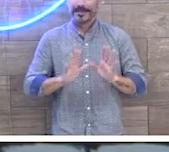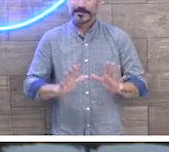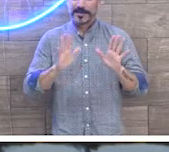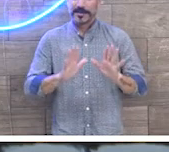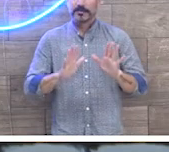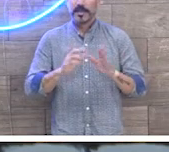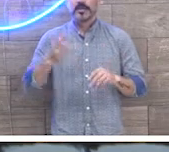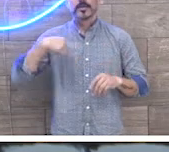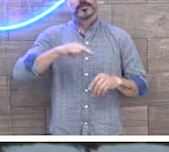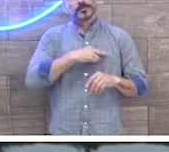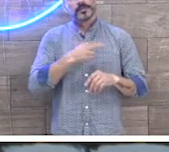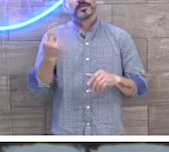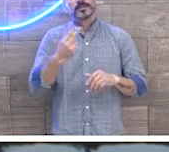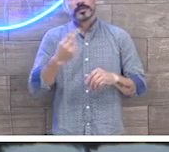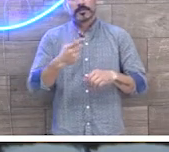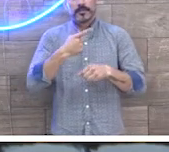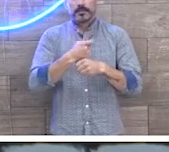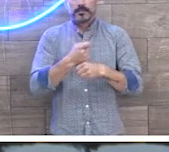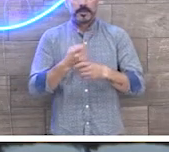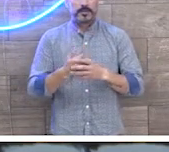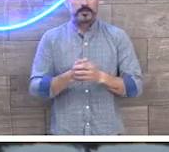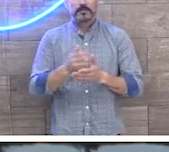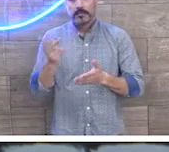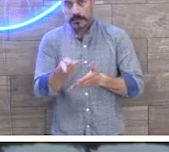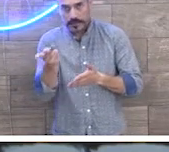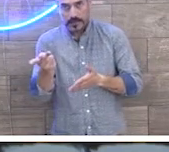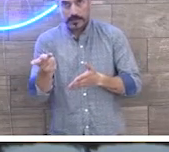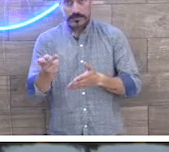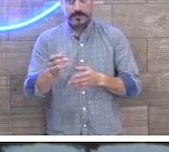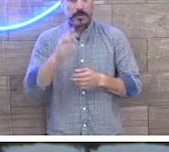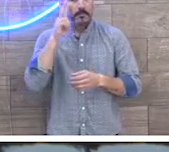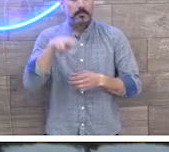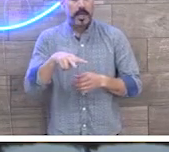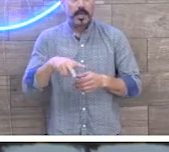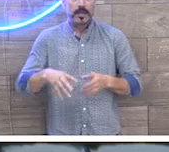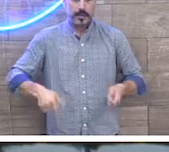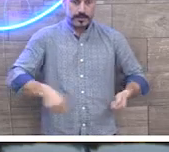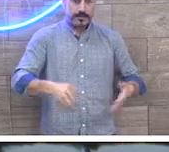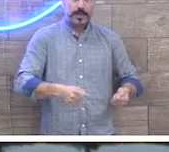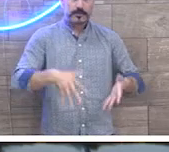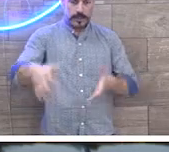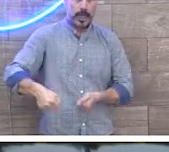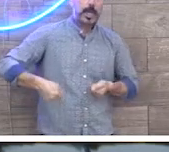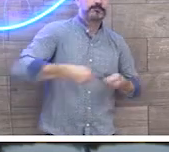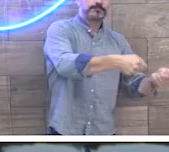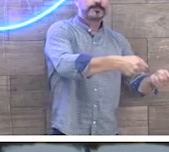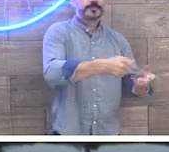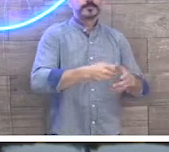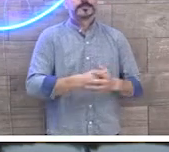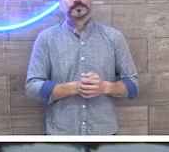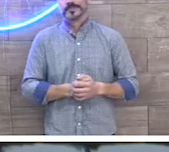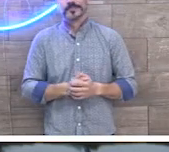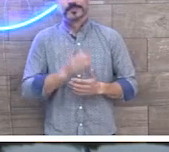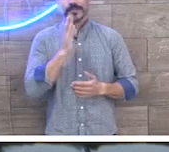discapacidad o lo ven con silla de ruedas y llegan y lo empujan. ¿Cuáles son las recomendaciones y los tips más importantes para poder